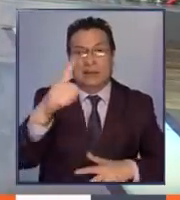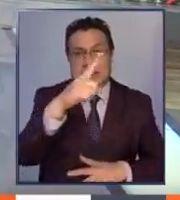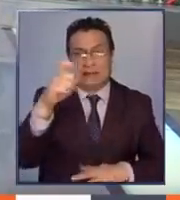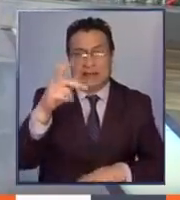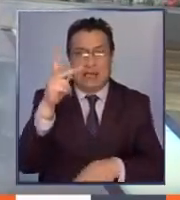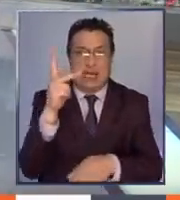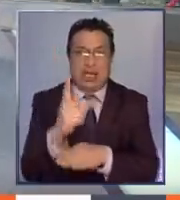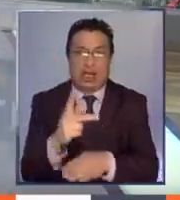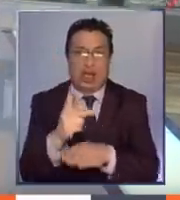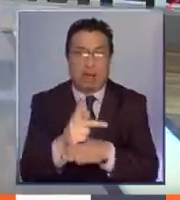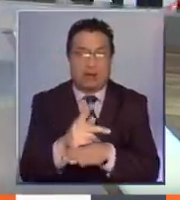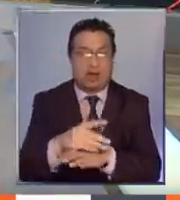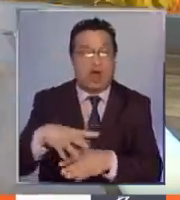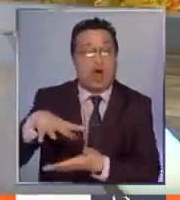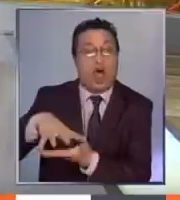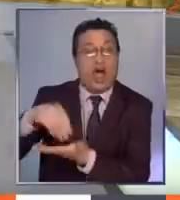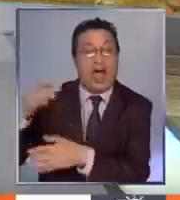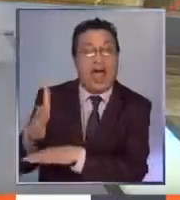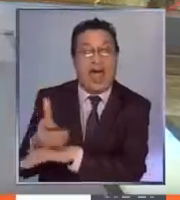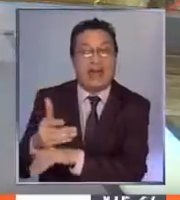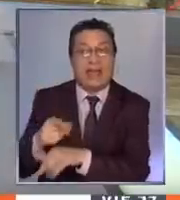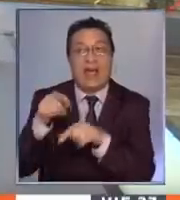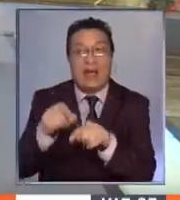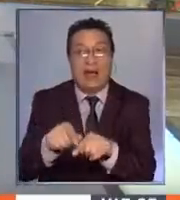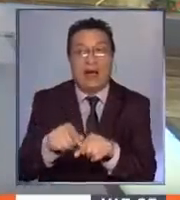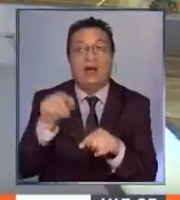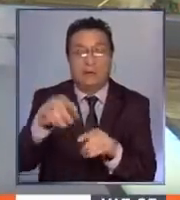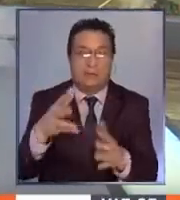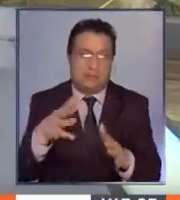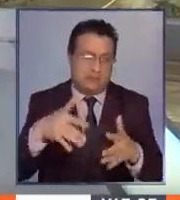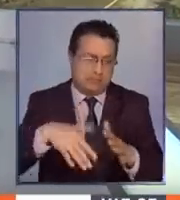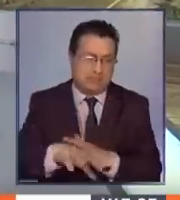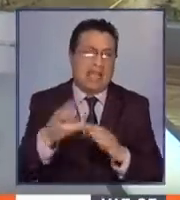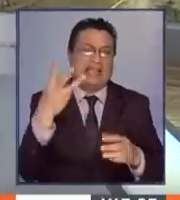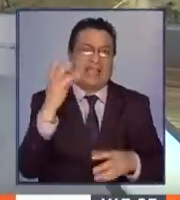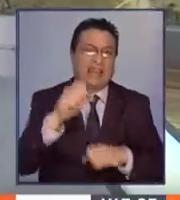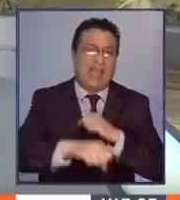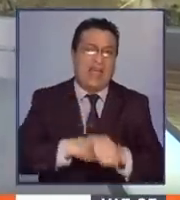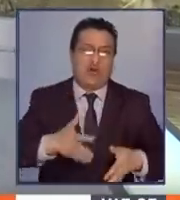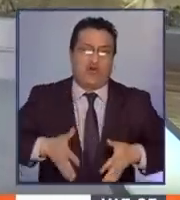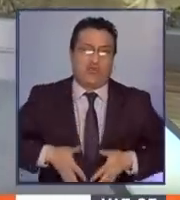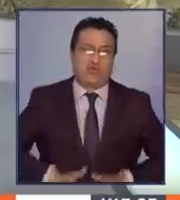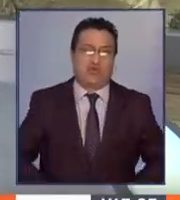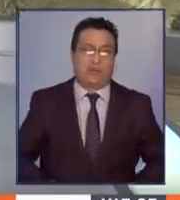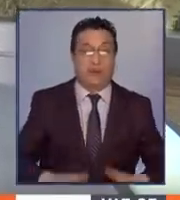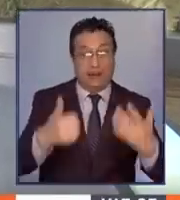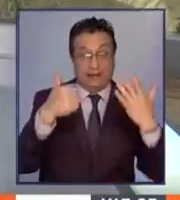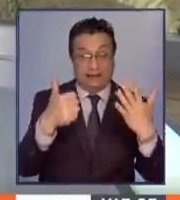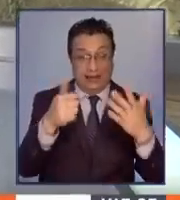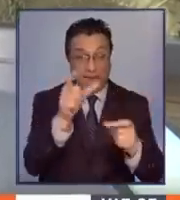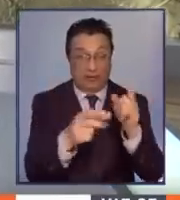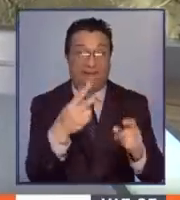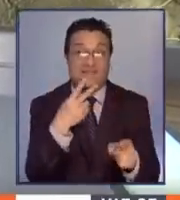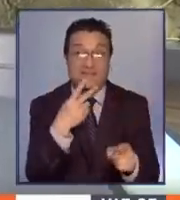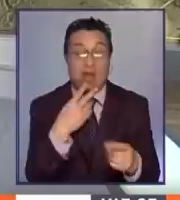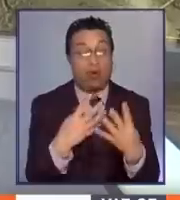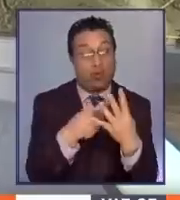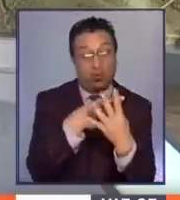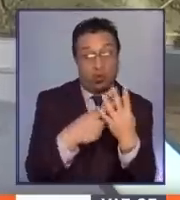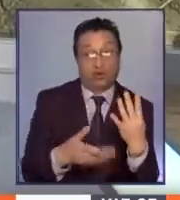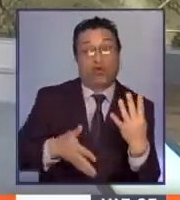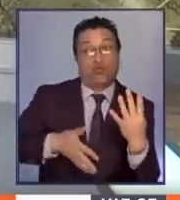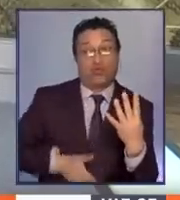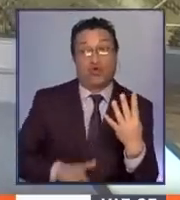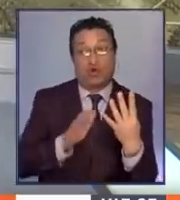kilómetros de Arica. Este lugar se fundó hace unos 30 años. Tiene, escuche bien, 6 habitantes. 4 de ellos nacieron y